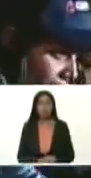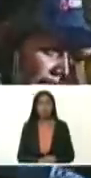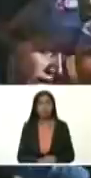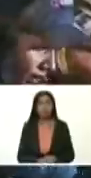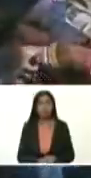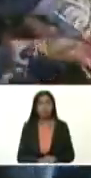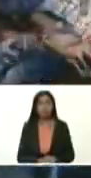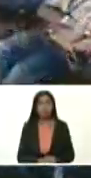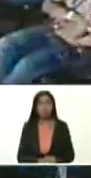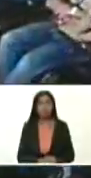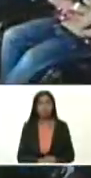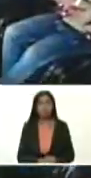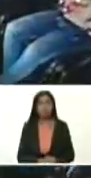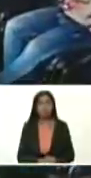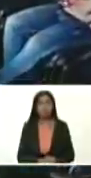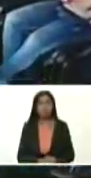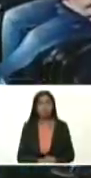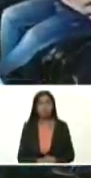La briquetera.